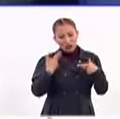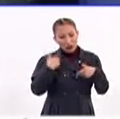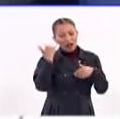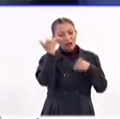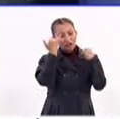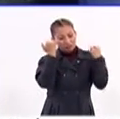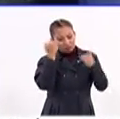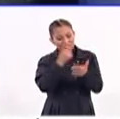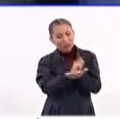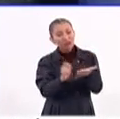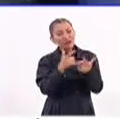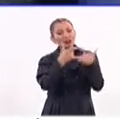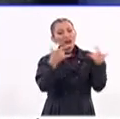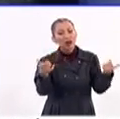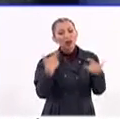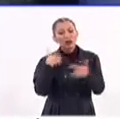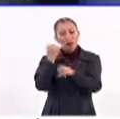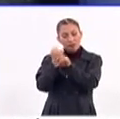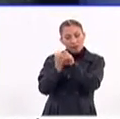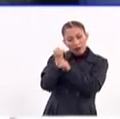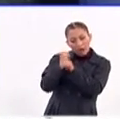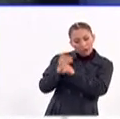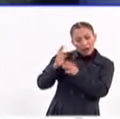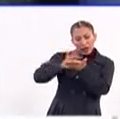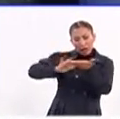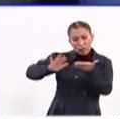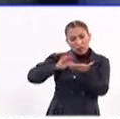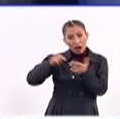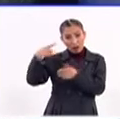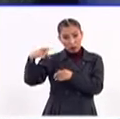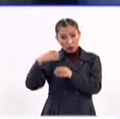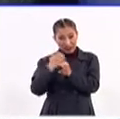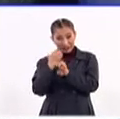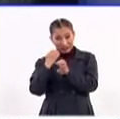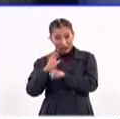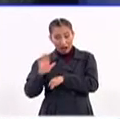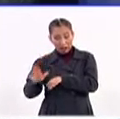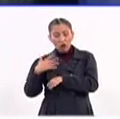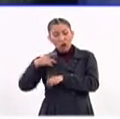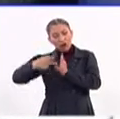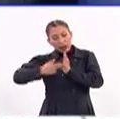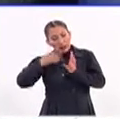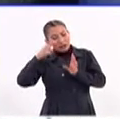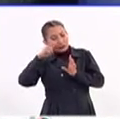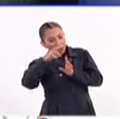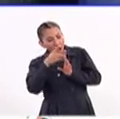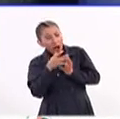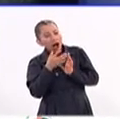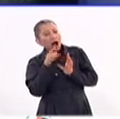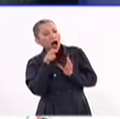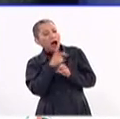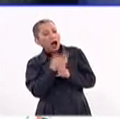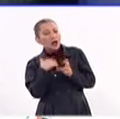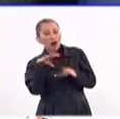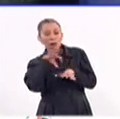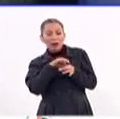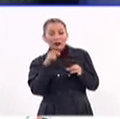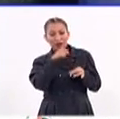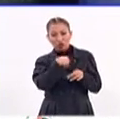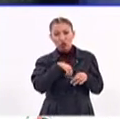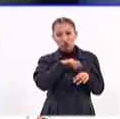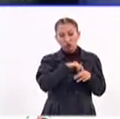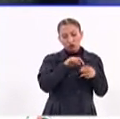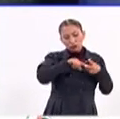historiadores, de literatos, de estudiosos de la historia de su estado retomen nuevos hilos y completen lo